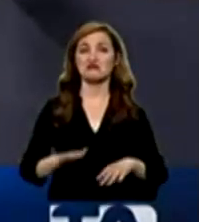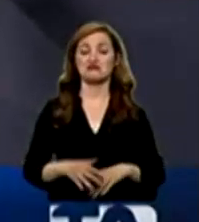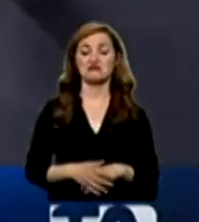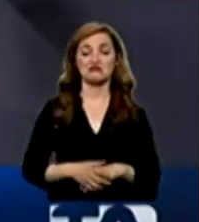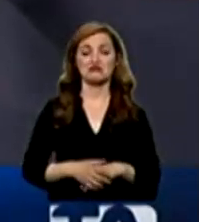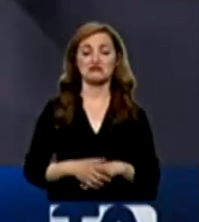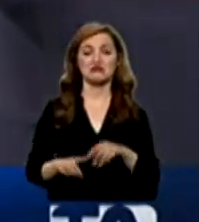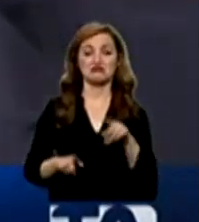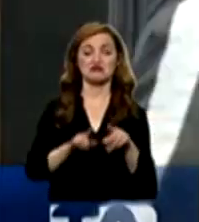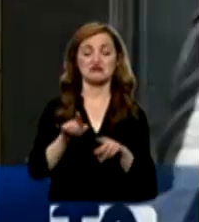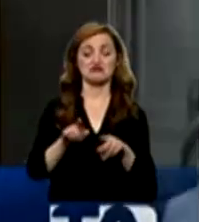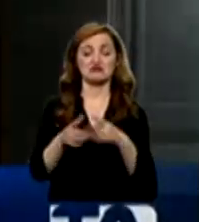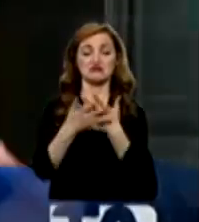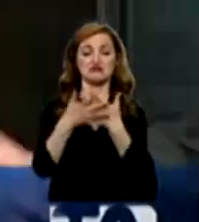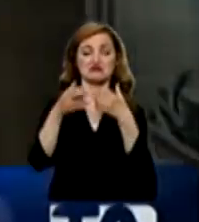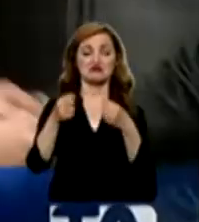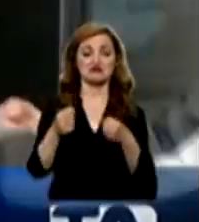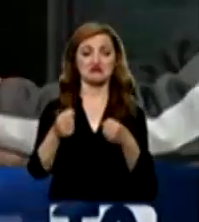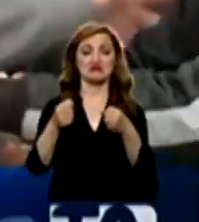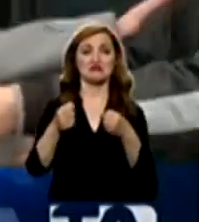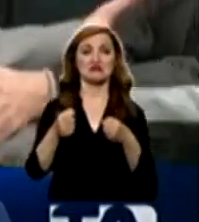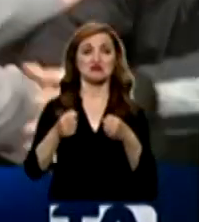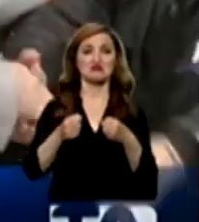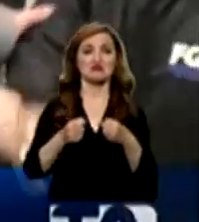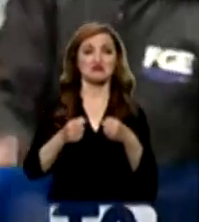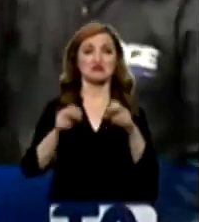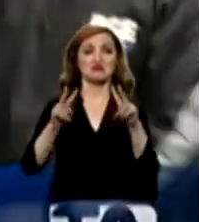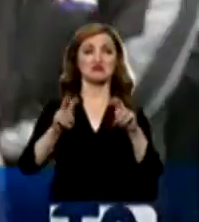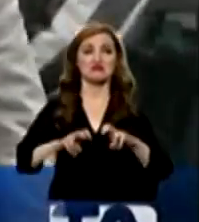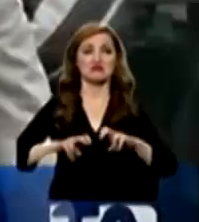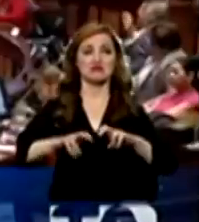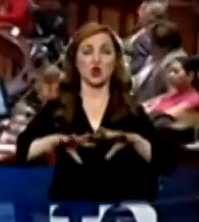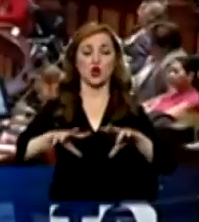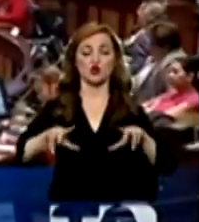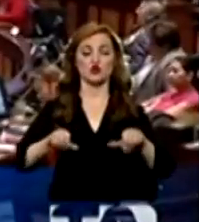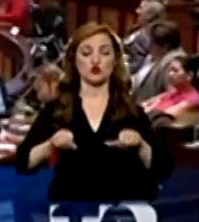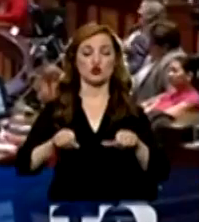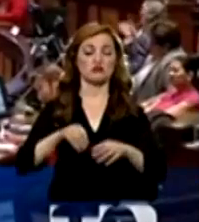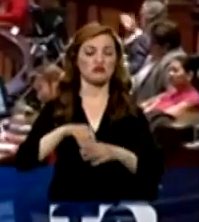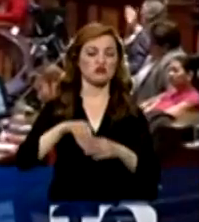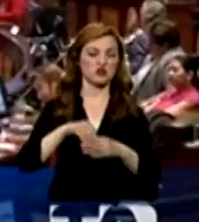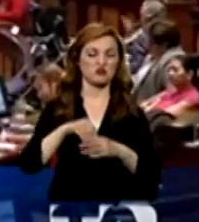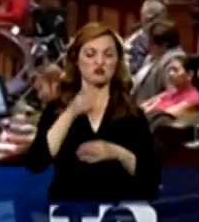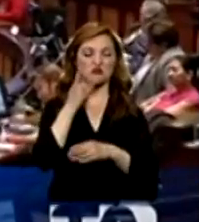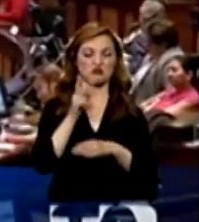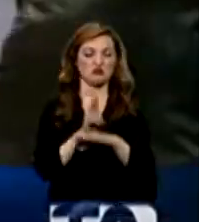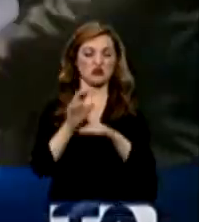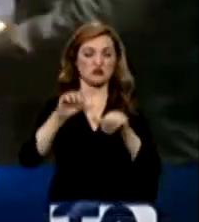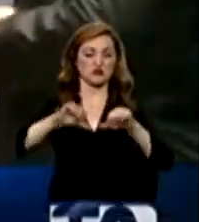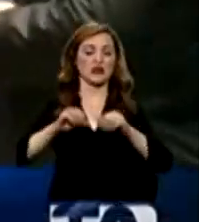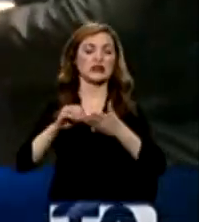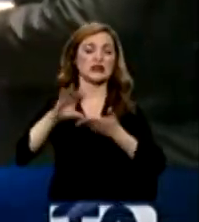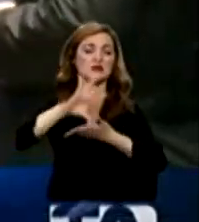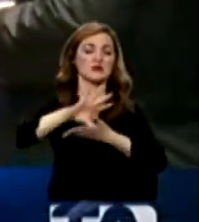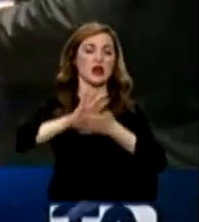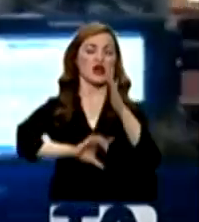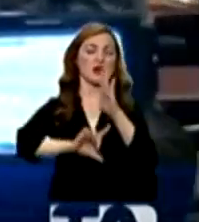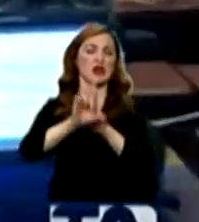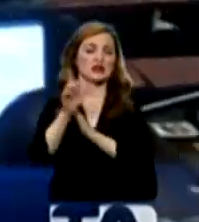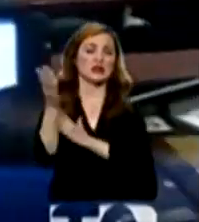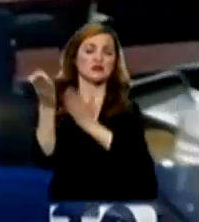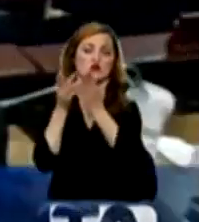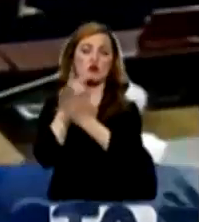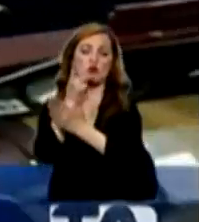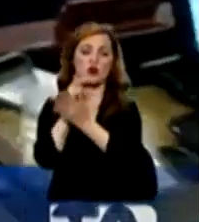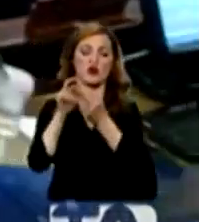Incluso hay quienes están cumpliendo una pena por delitos cometidos durante sus funciones. Es por eso que en la Asamblea buscan reformar la Ley de Servicio